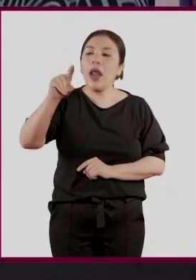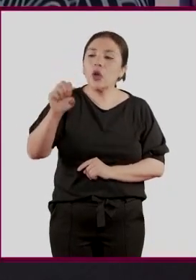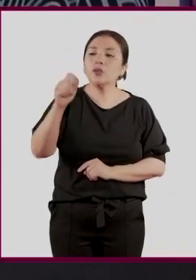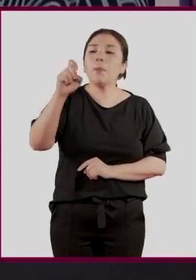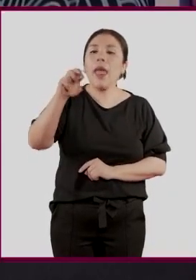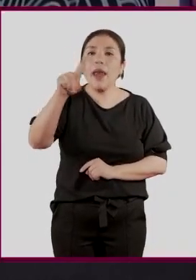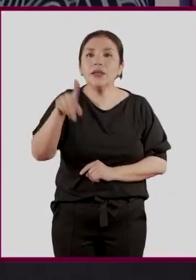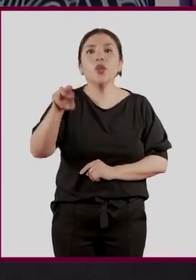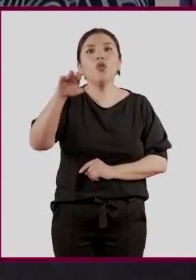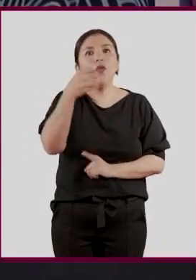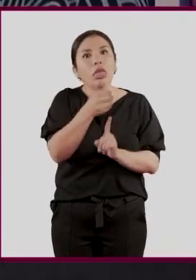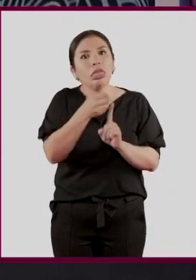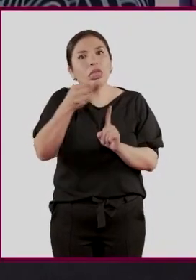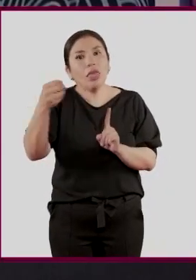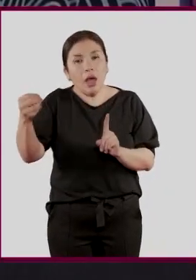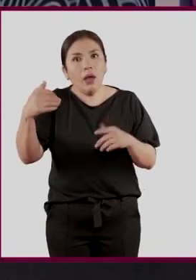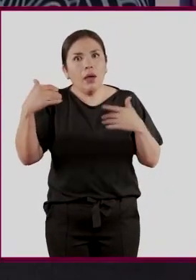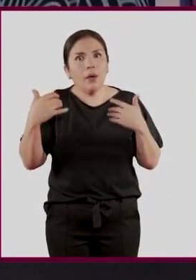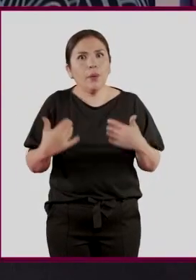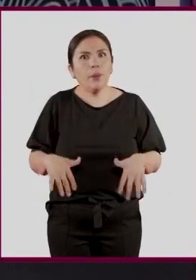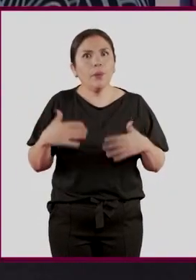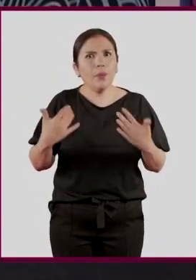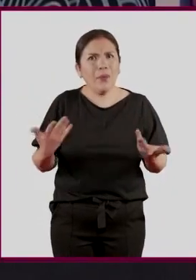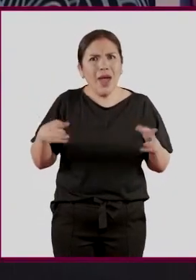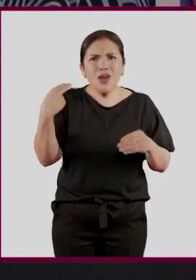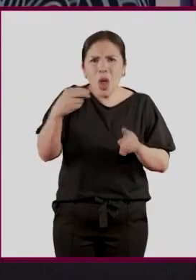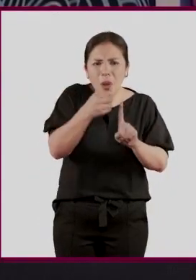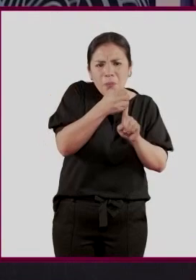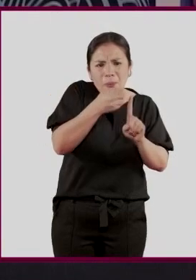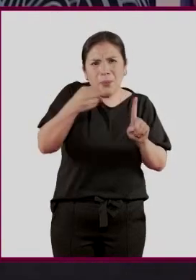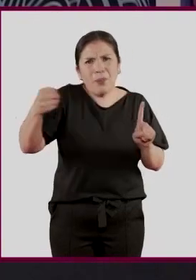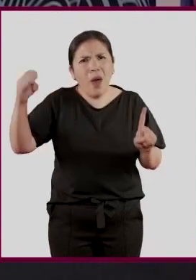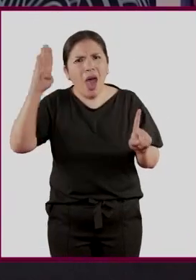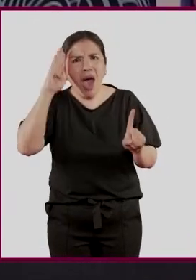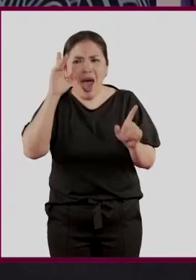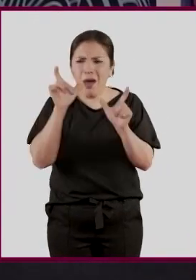Nepomuceno Carlos Pérez Rulfo Vizcaíno. ¿Y qué onda? ¿Cómo